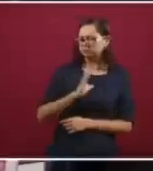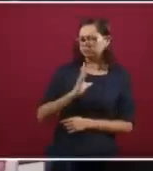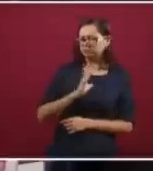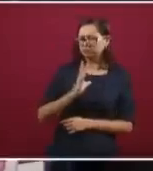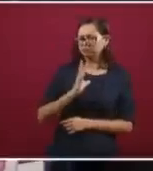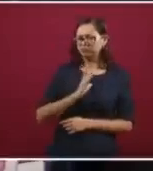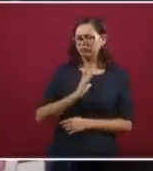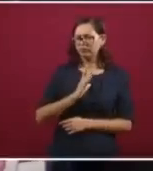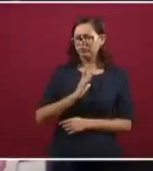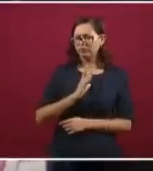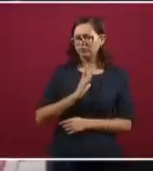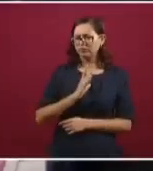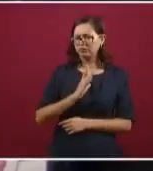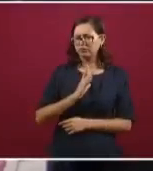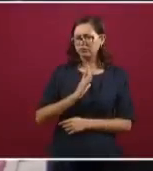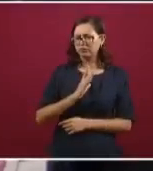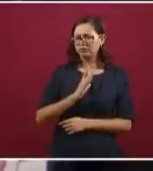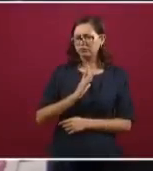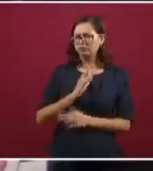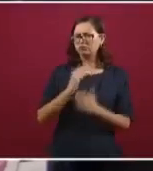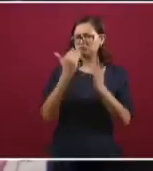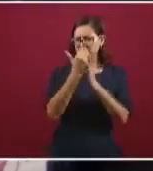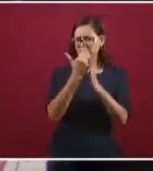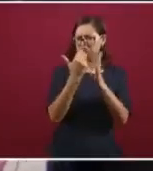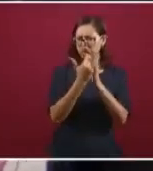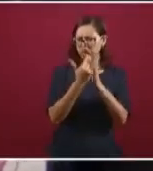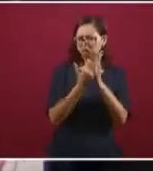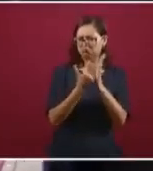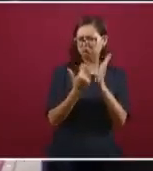había pues un mecanismo,